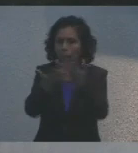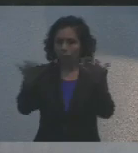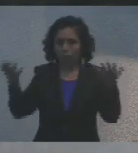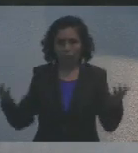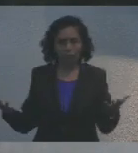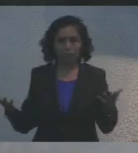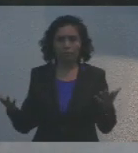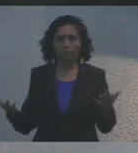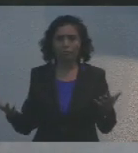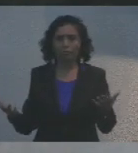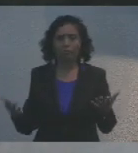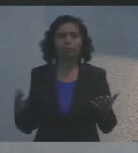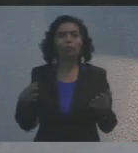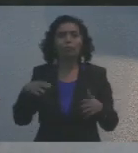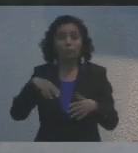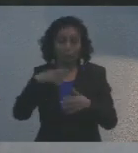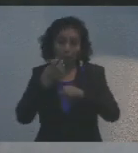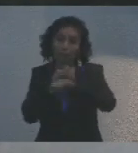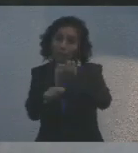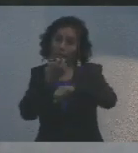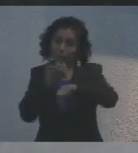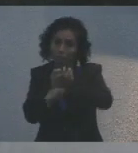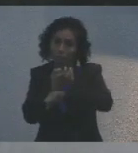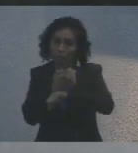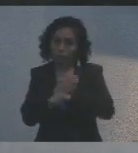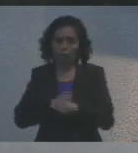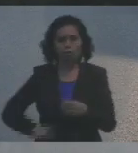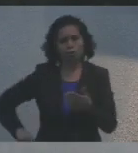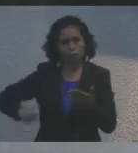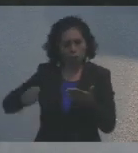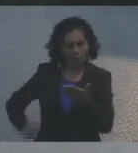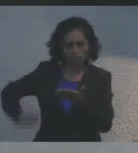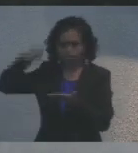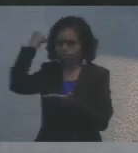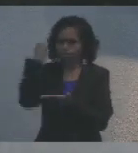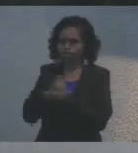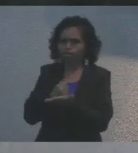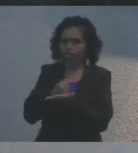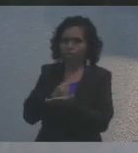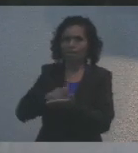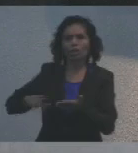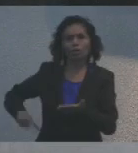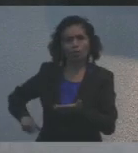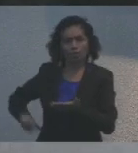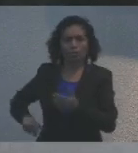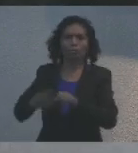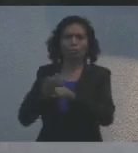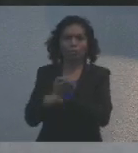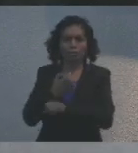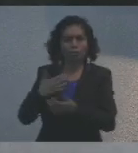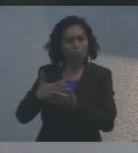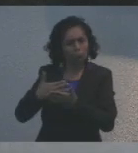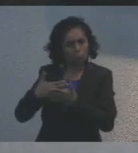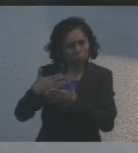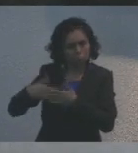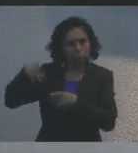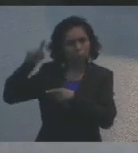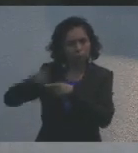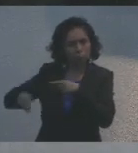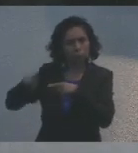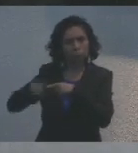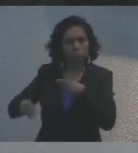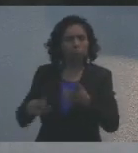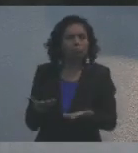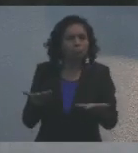nuestra entidad y aleja la imposición del pasado por parte de gobierno del Estado es justo decir también